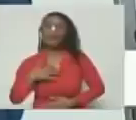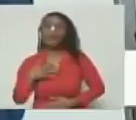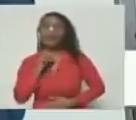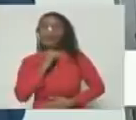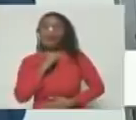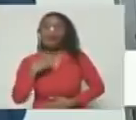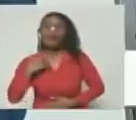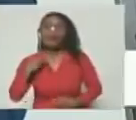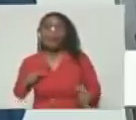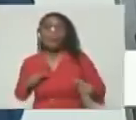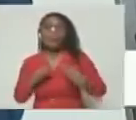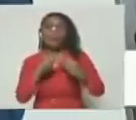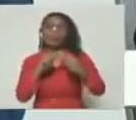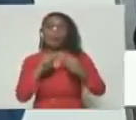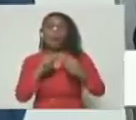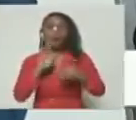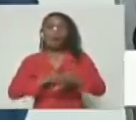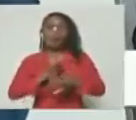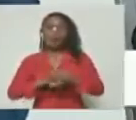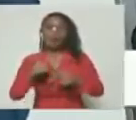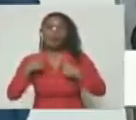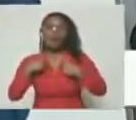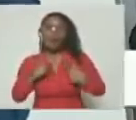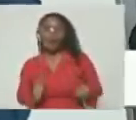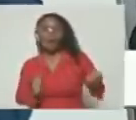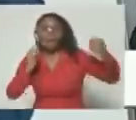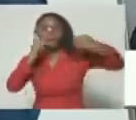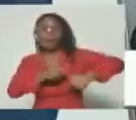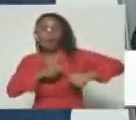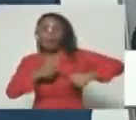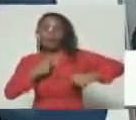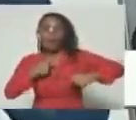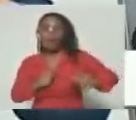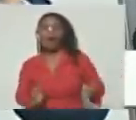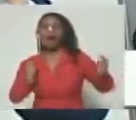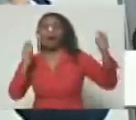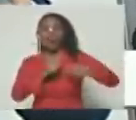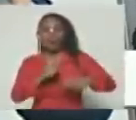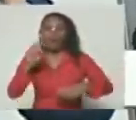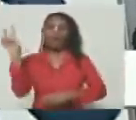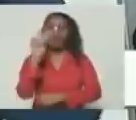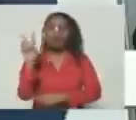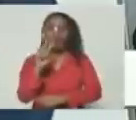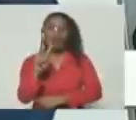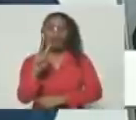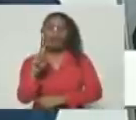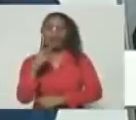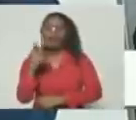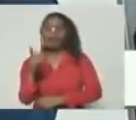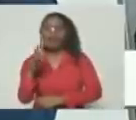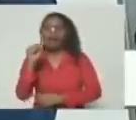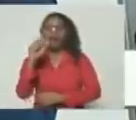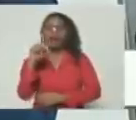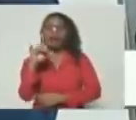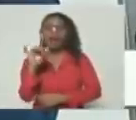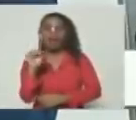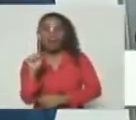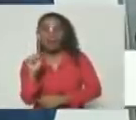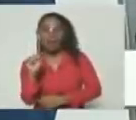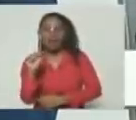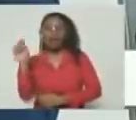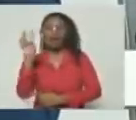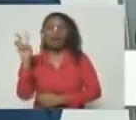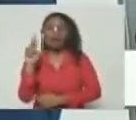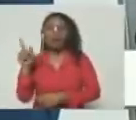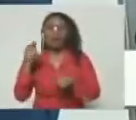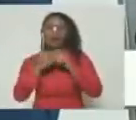nos estamos encontrando. Por eso yo apuesto, es a la Venezuela que dice Angelí, a la Venezuela plural,